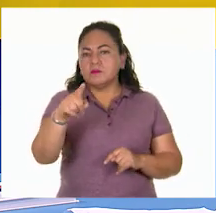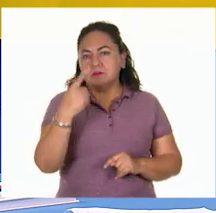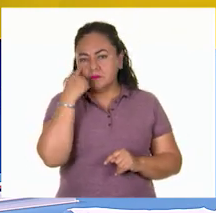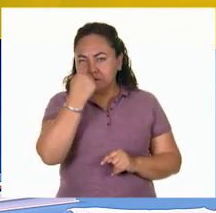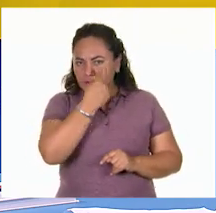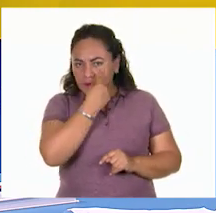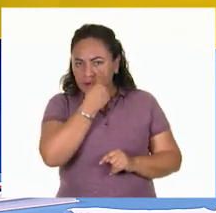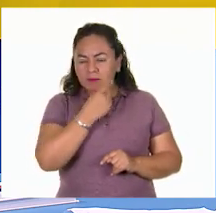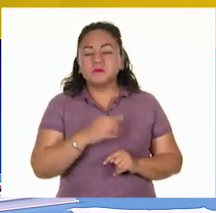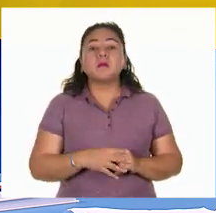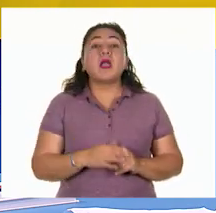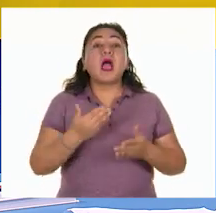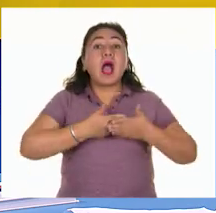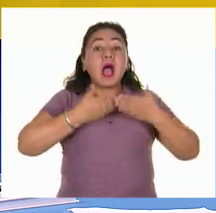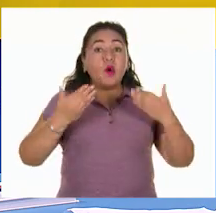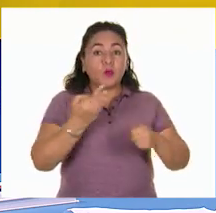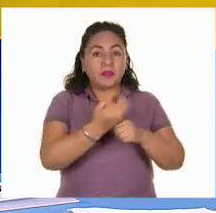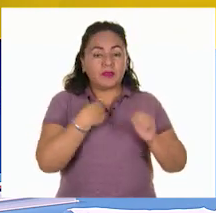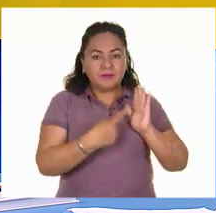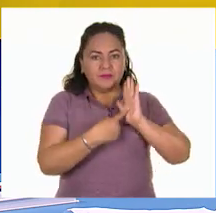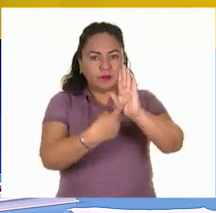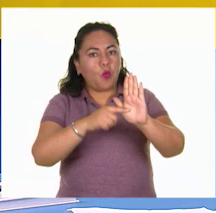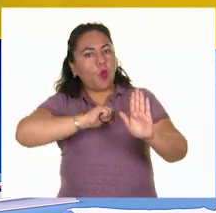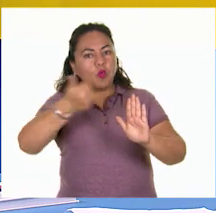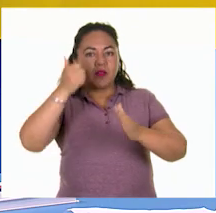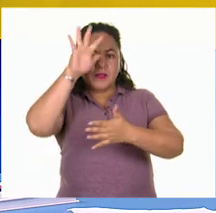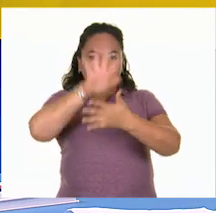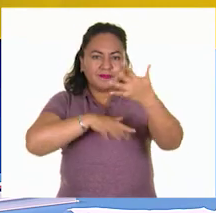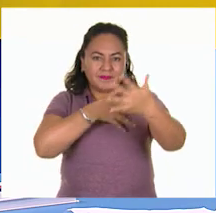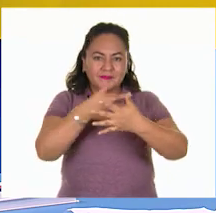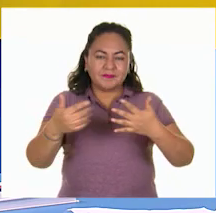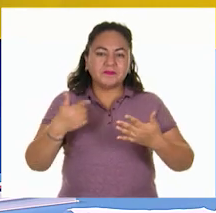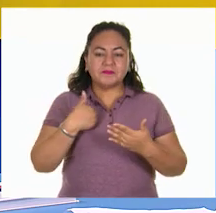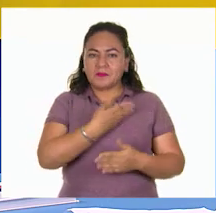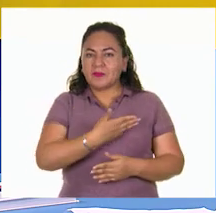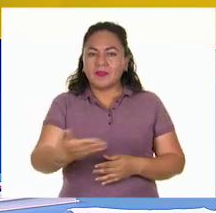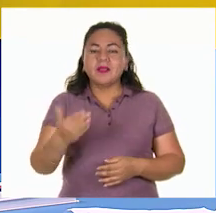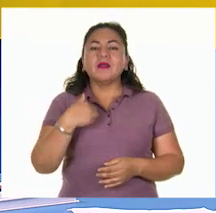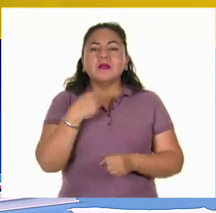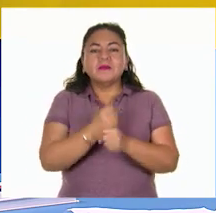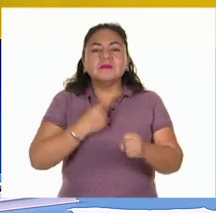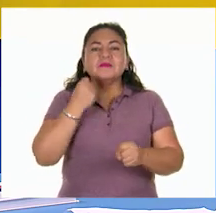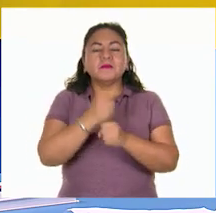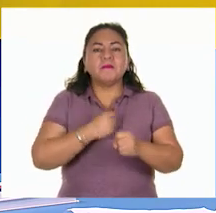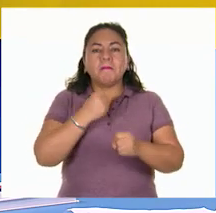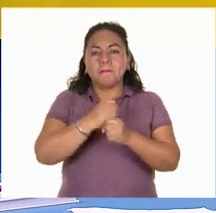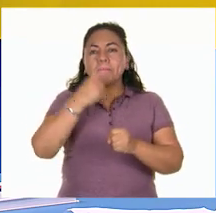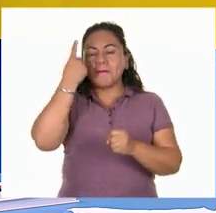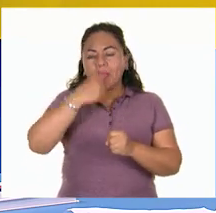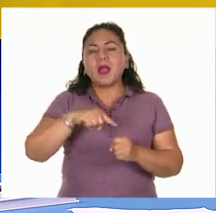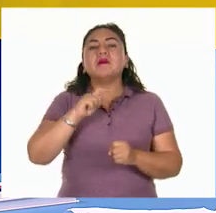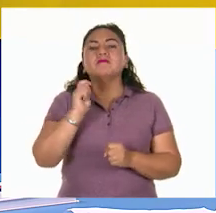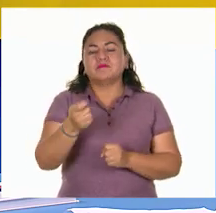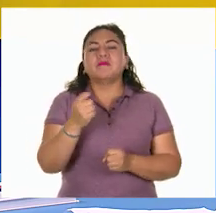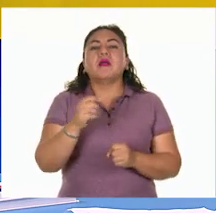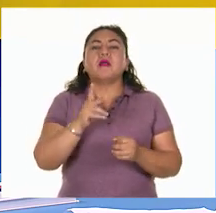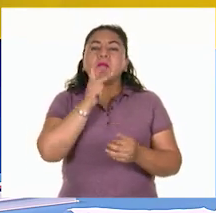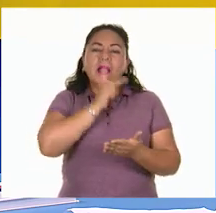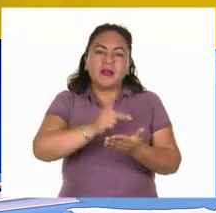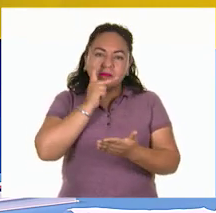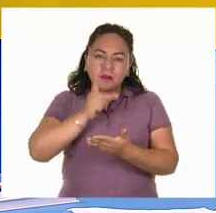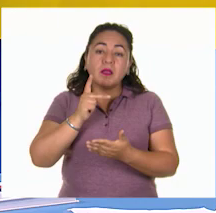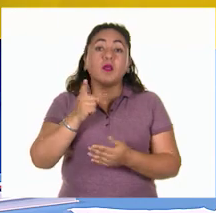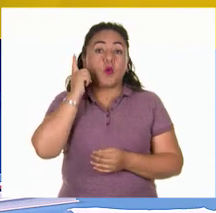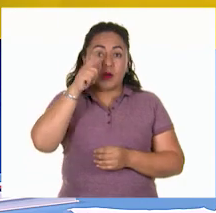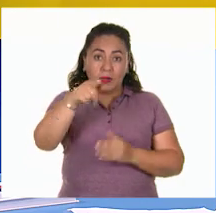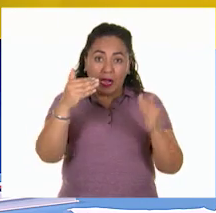trabajo, vamos a mostrarte otra tabla que realizamos en esta práctica social del lenguaje y les pedimos también que en